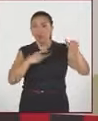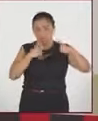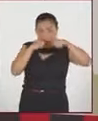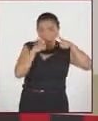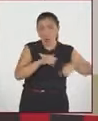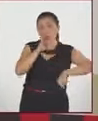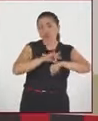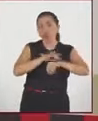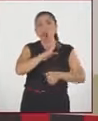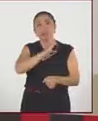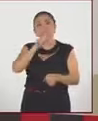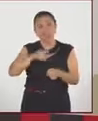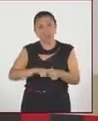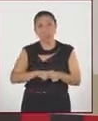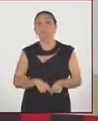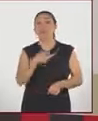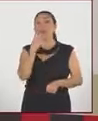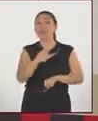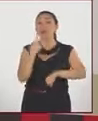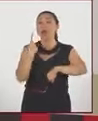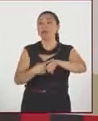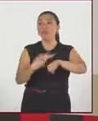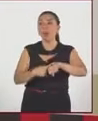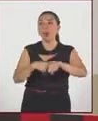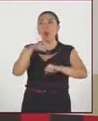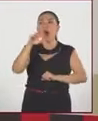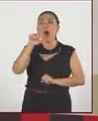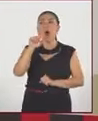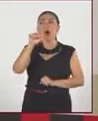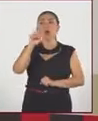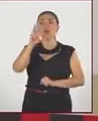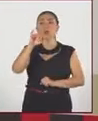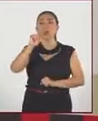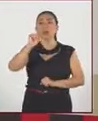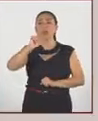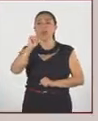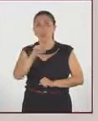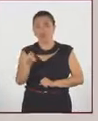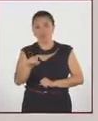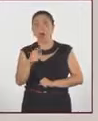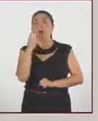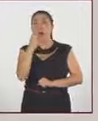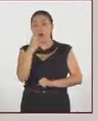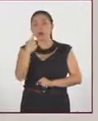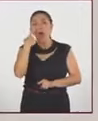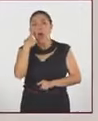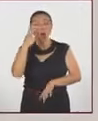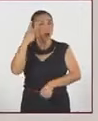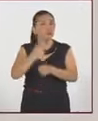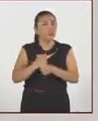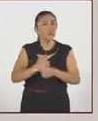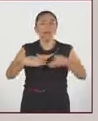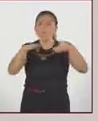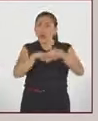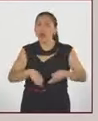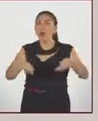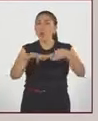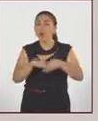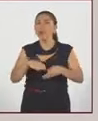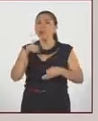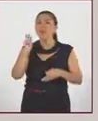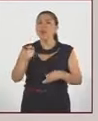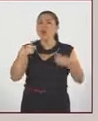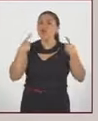especialista. La enfermedad de Osgood-Schlatter es una que frecuentemente se presenta un dolor en